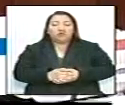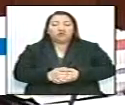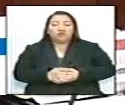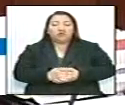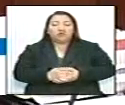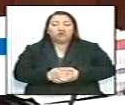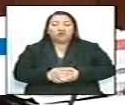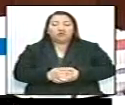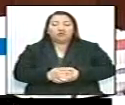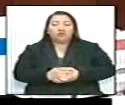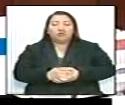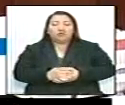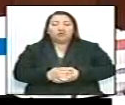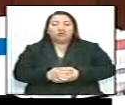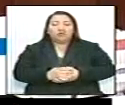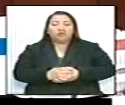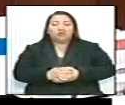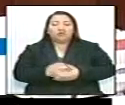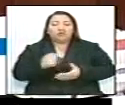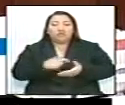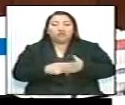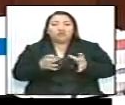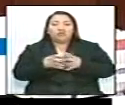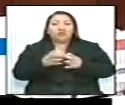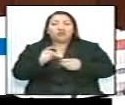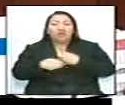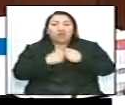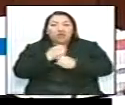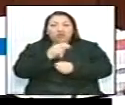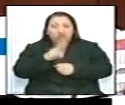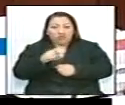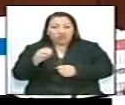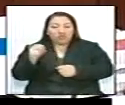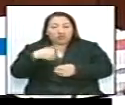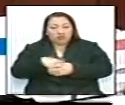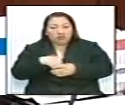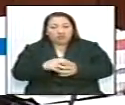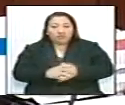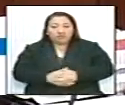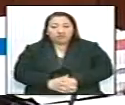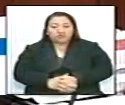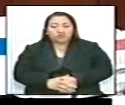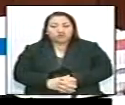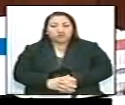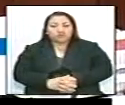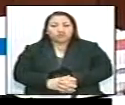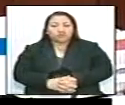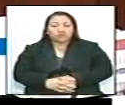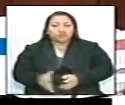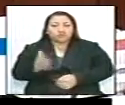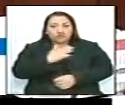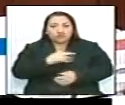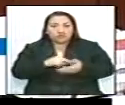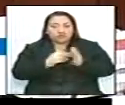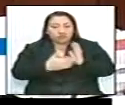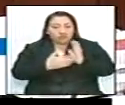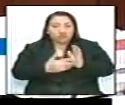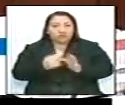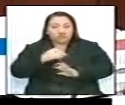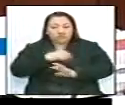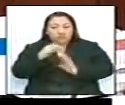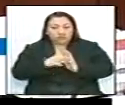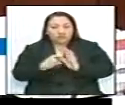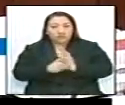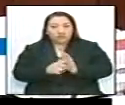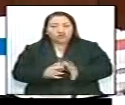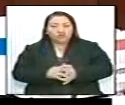Congreso elegido el 2000 y convoca a elecciones el año 2001. desde la presentación del proyecto de